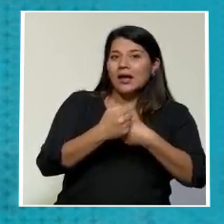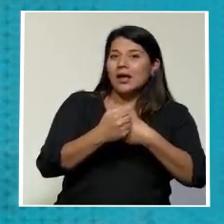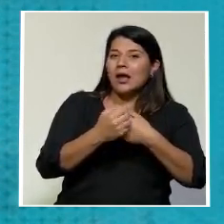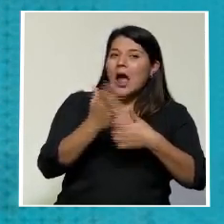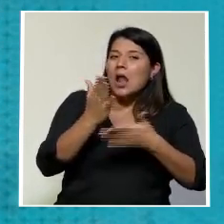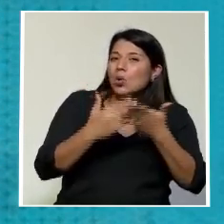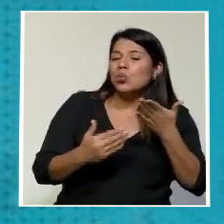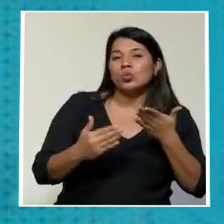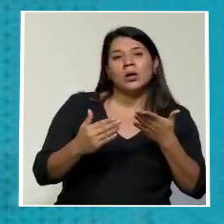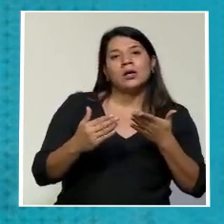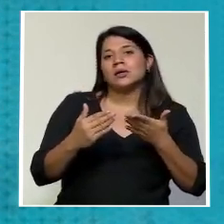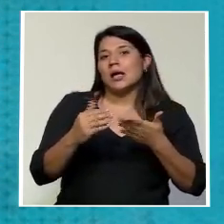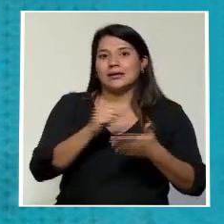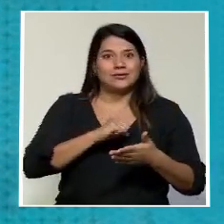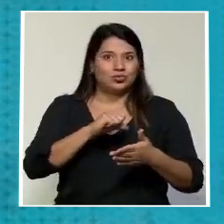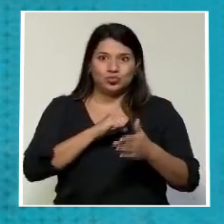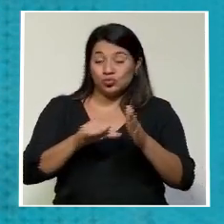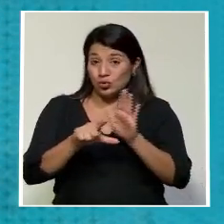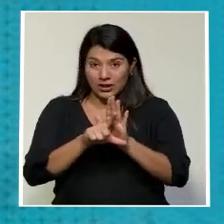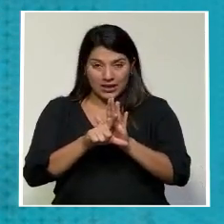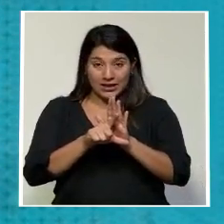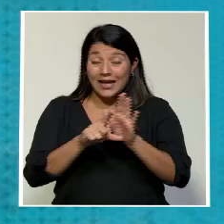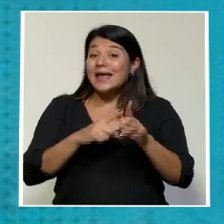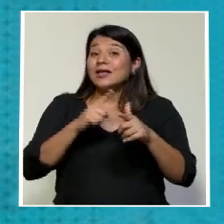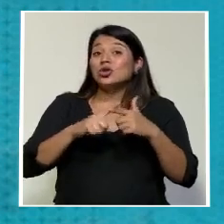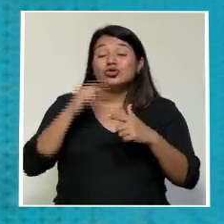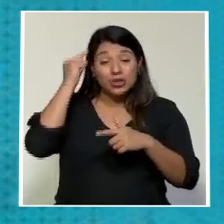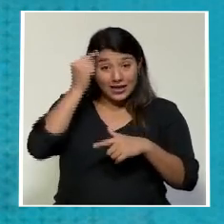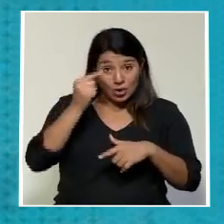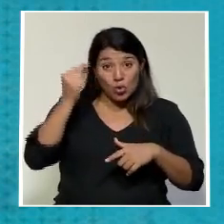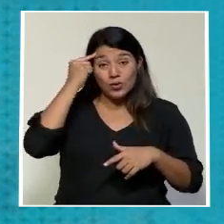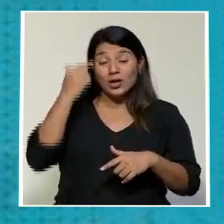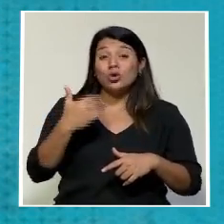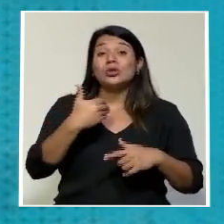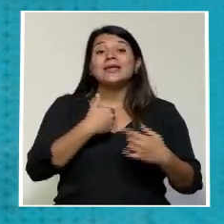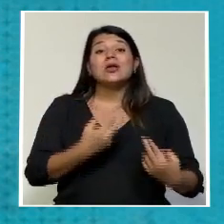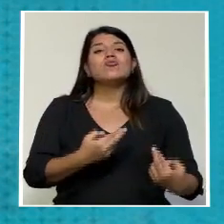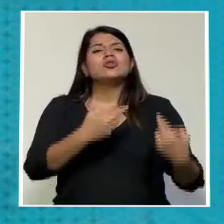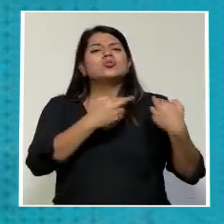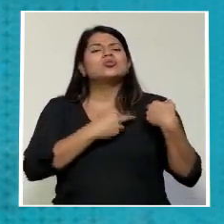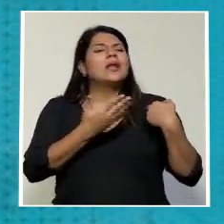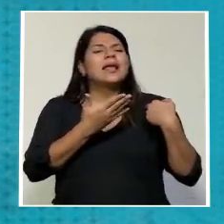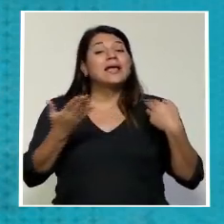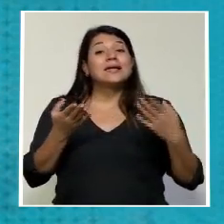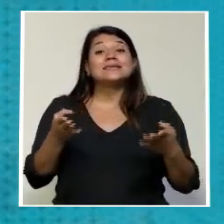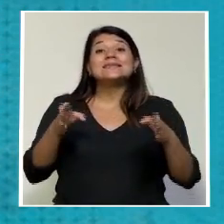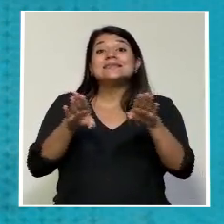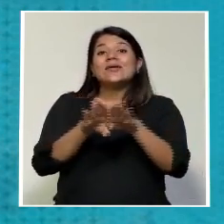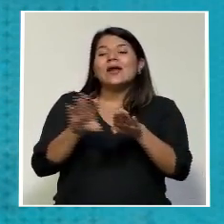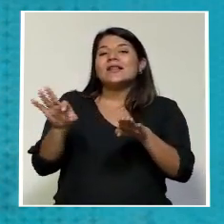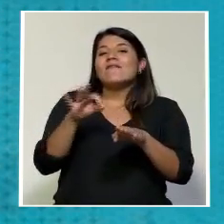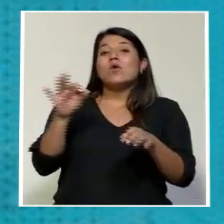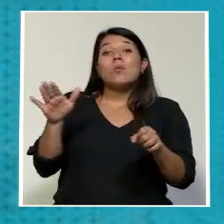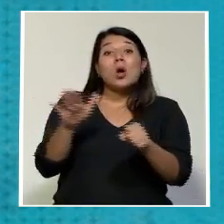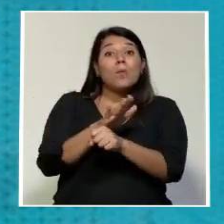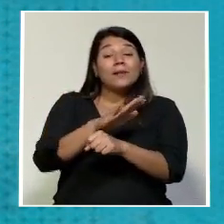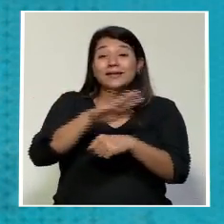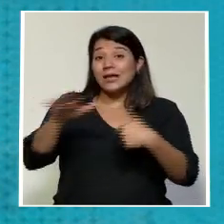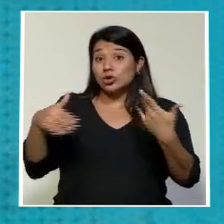delitos funcionales, eventualmente el Estado está en la obligación de cerrar completamente todas y cada una de las